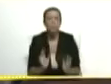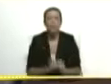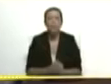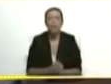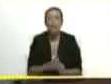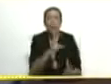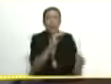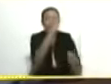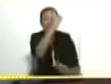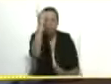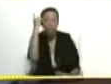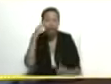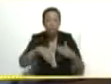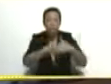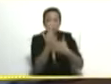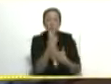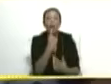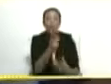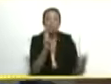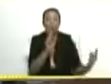Él le dijo a Diosdado aquella madrugada,